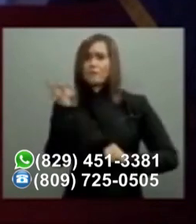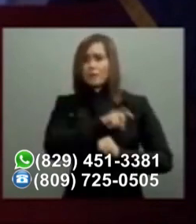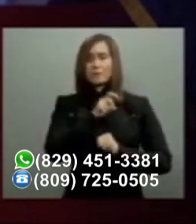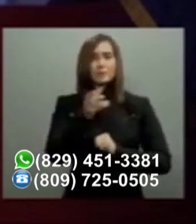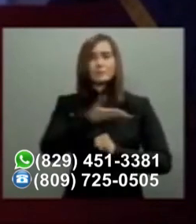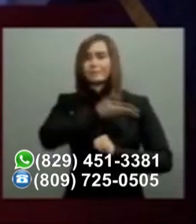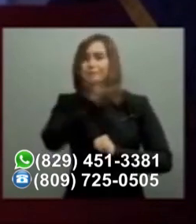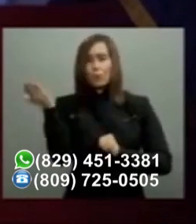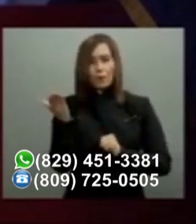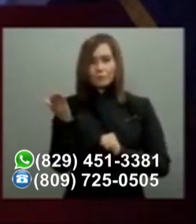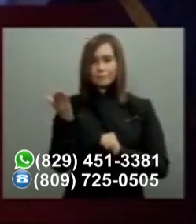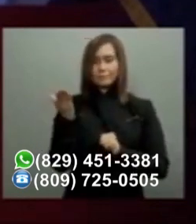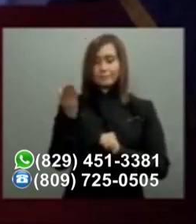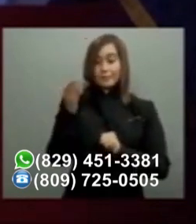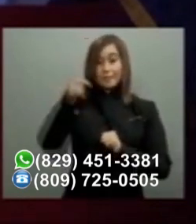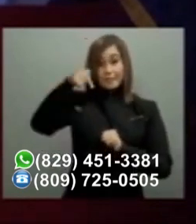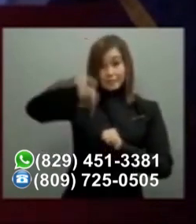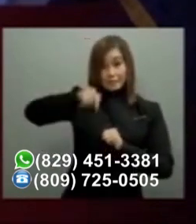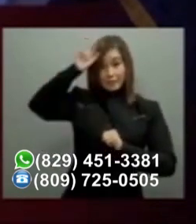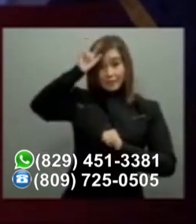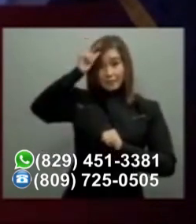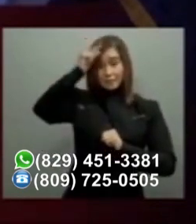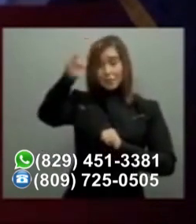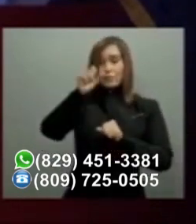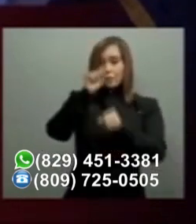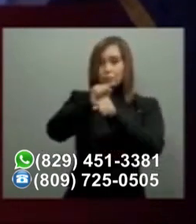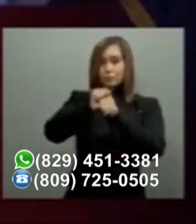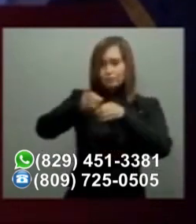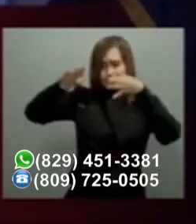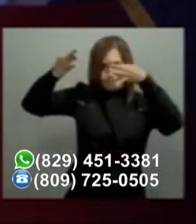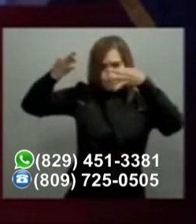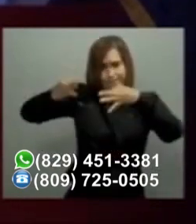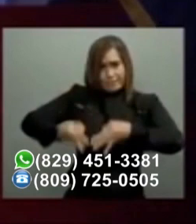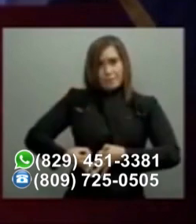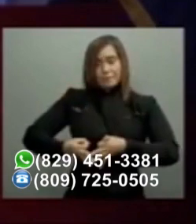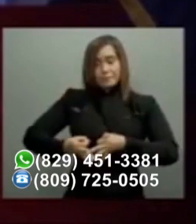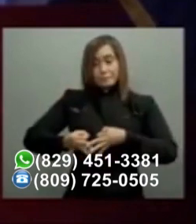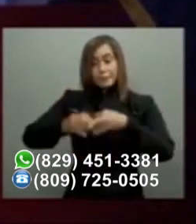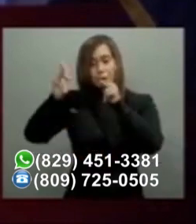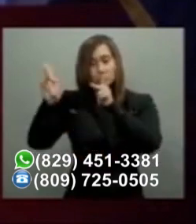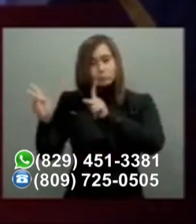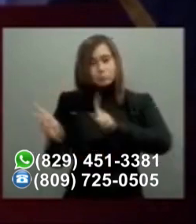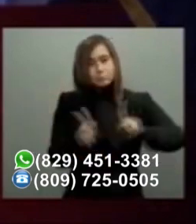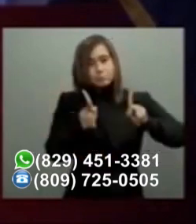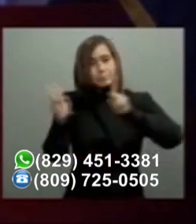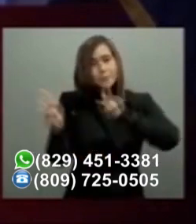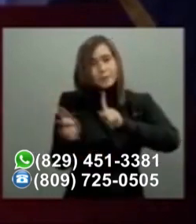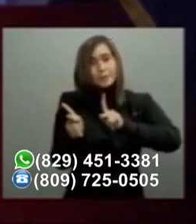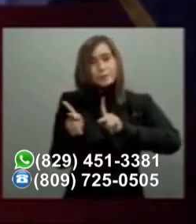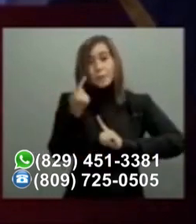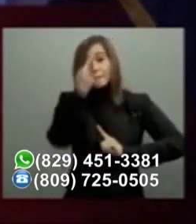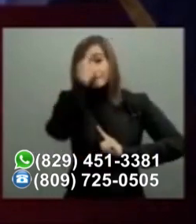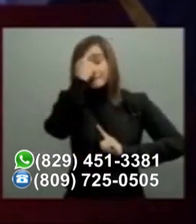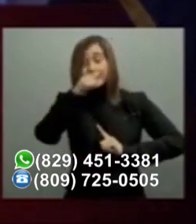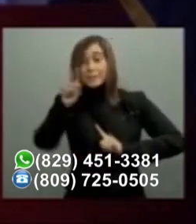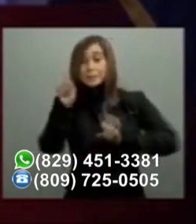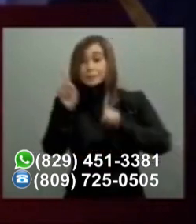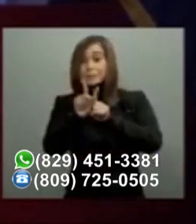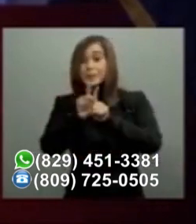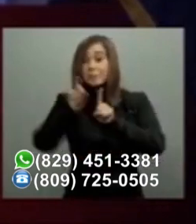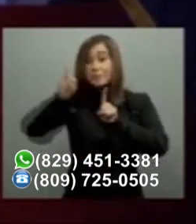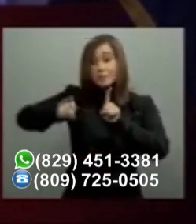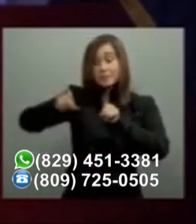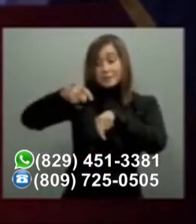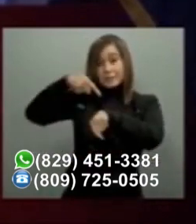entes y órganos del poder ejecutivo milagros con suelo germano la ya ha sido designada por el presidente